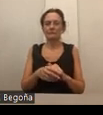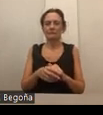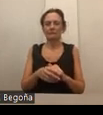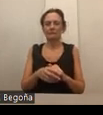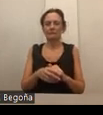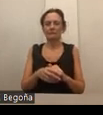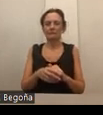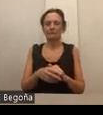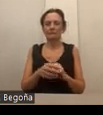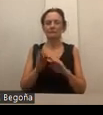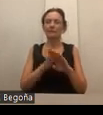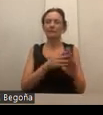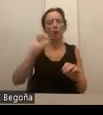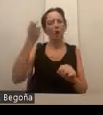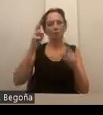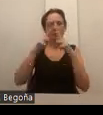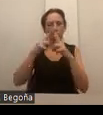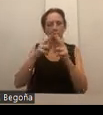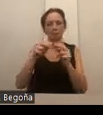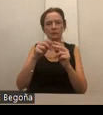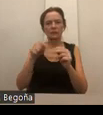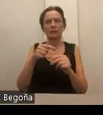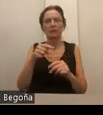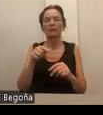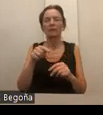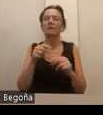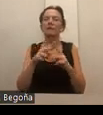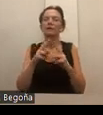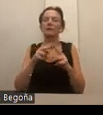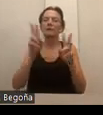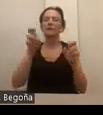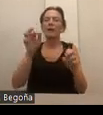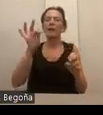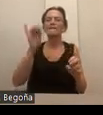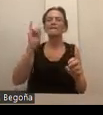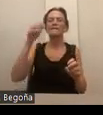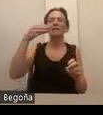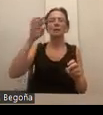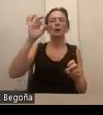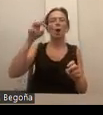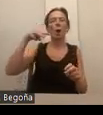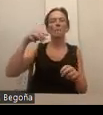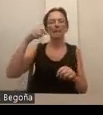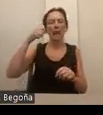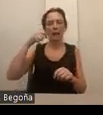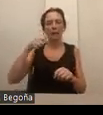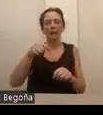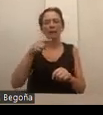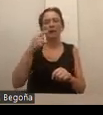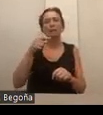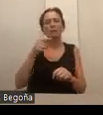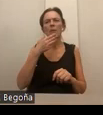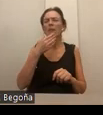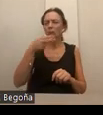Y Santana Danji nos comenta, lo de la fibromialgia me parece genial porque tengo mucha gente con esa sintomatología. La idea, estoy acabando de